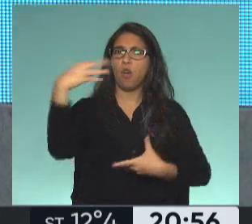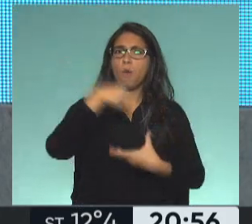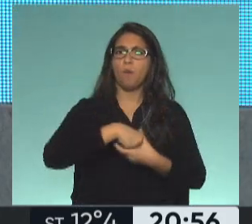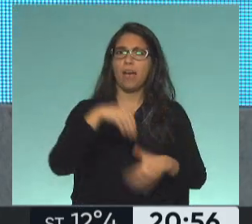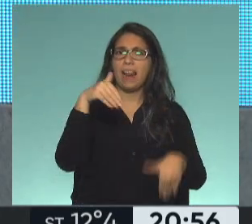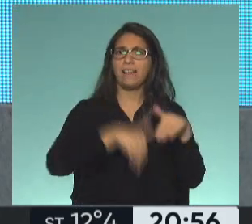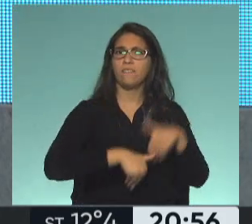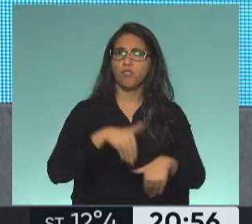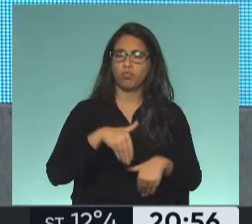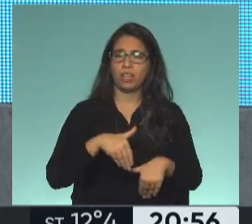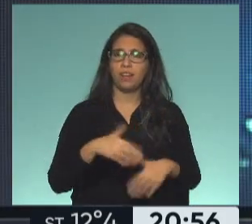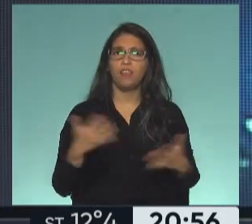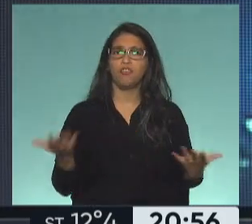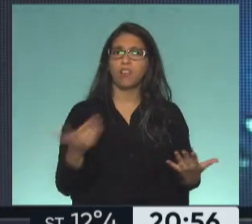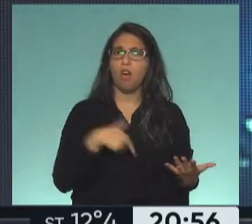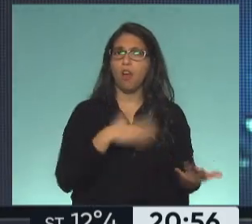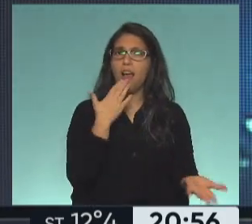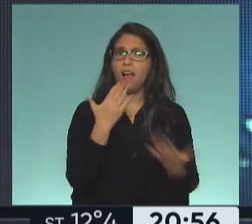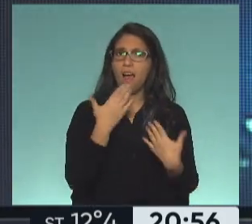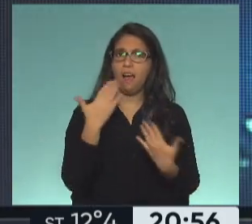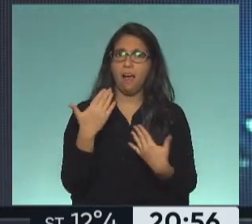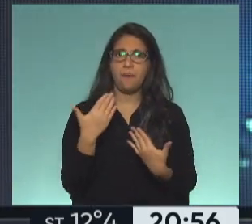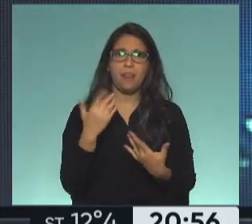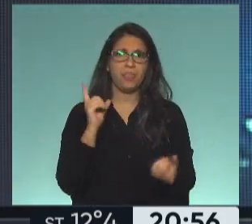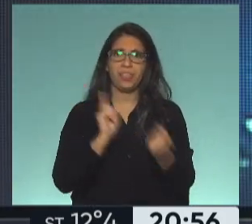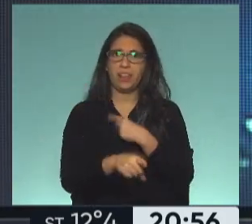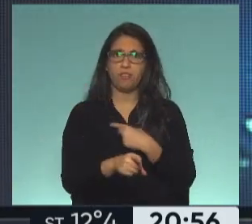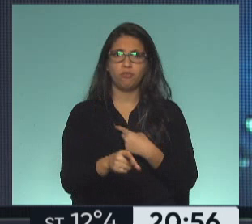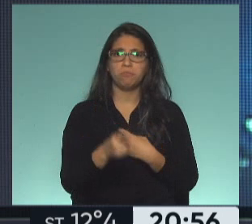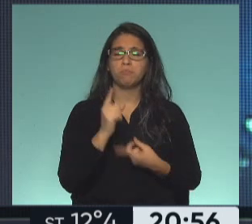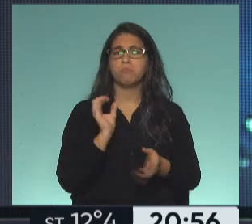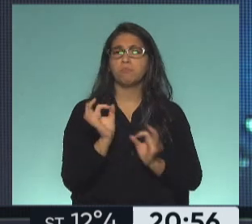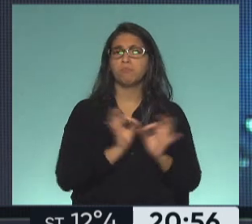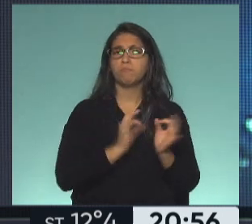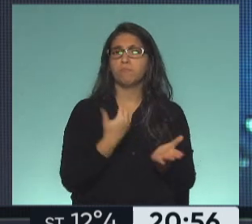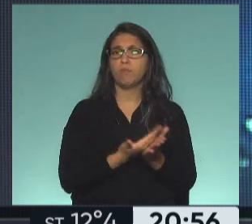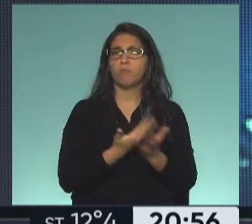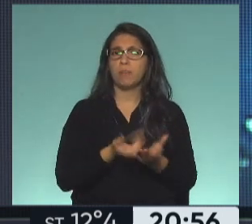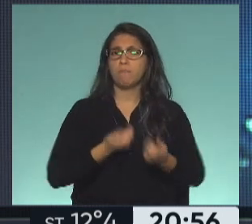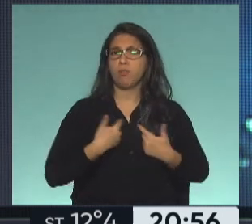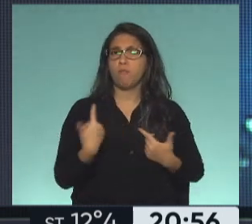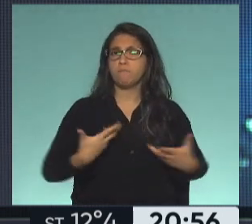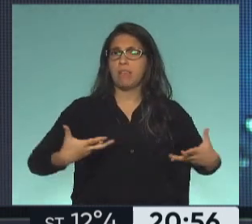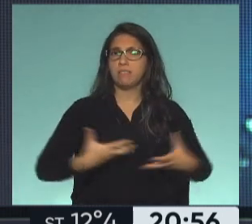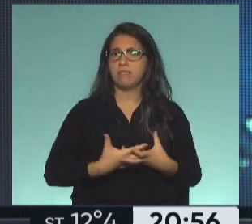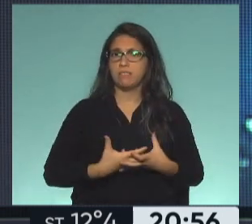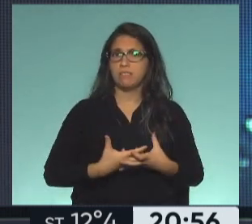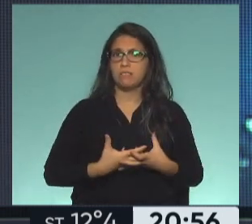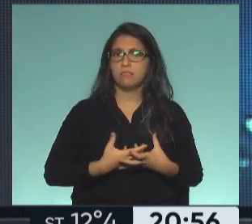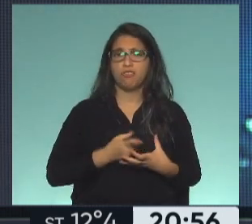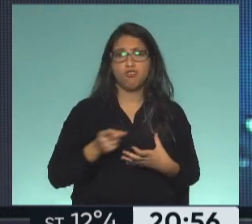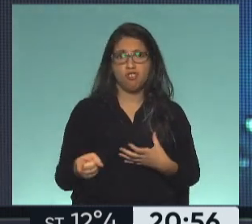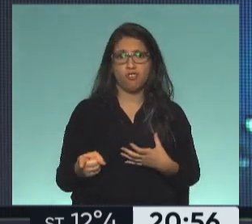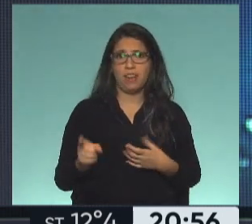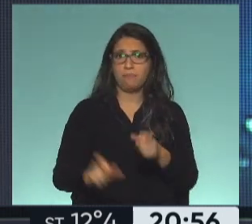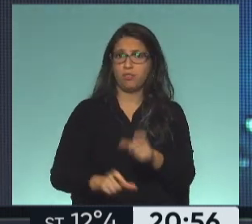Y entonces hablan abiertamente con las propuestas que ellos tienen, que son propuestas que atentan contra